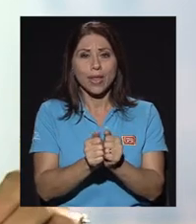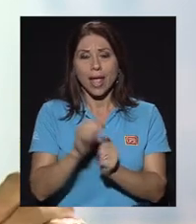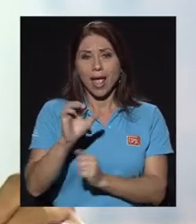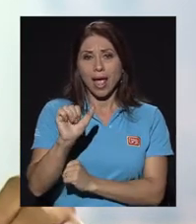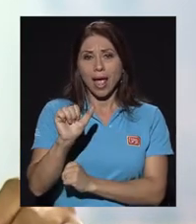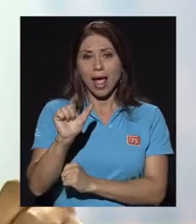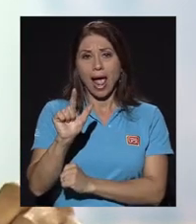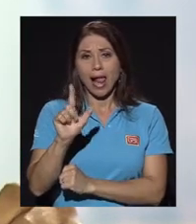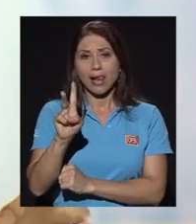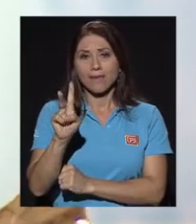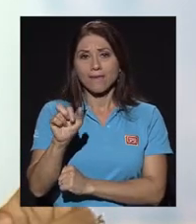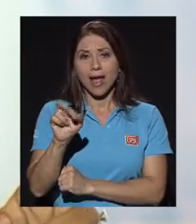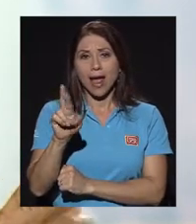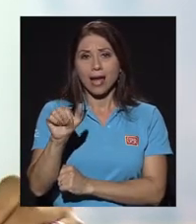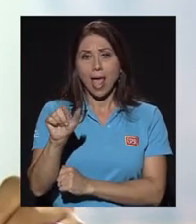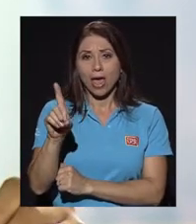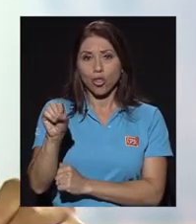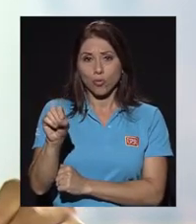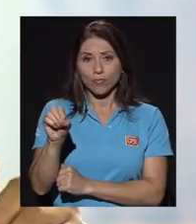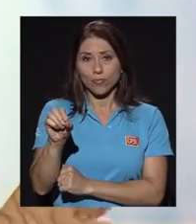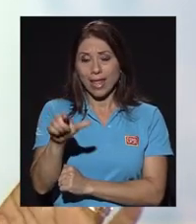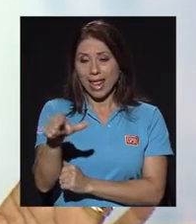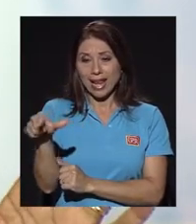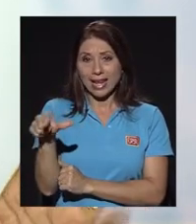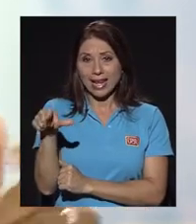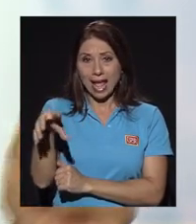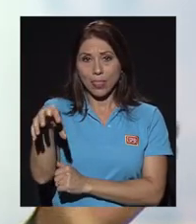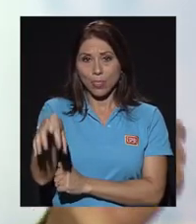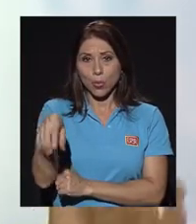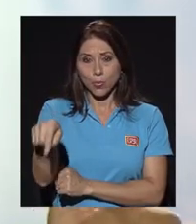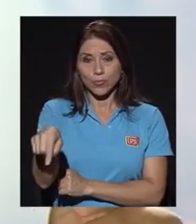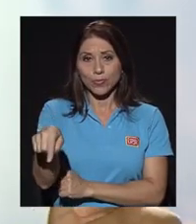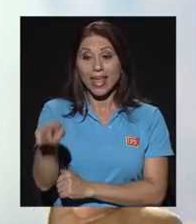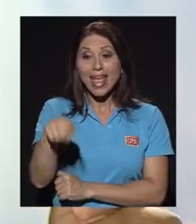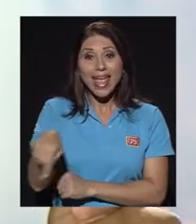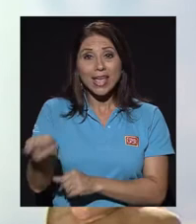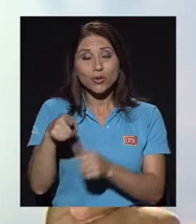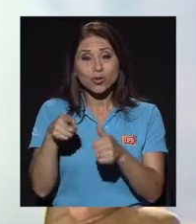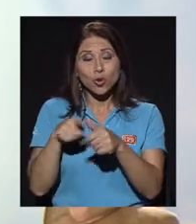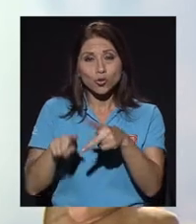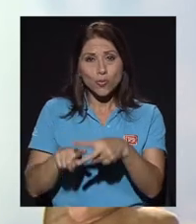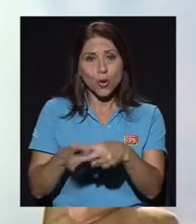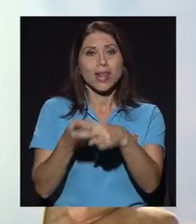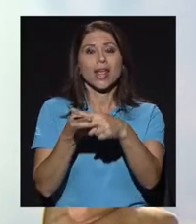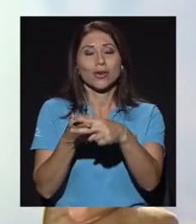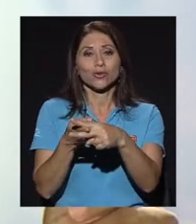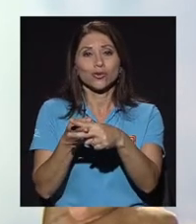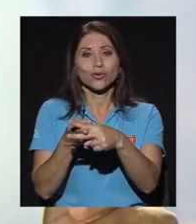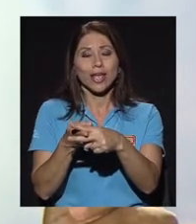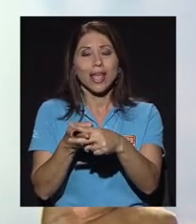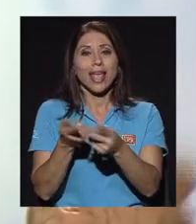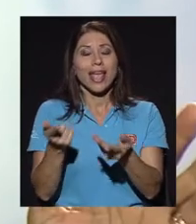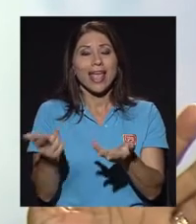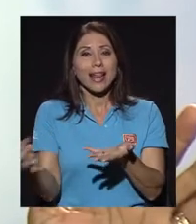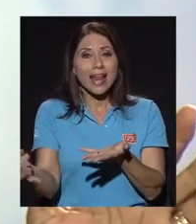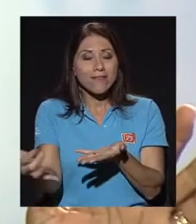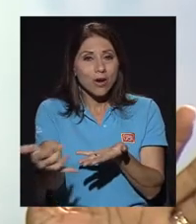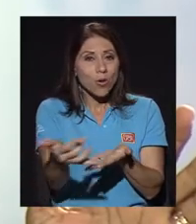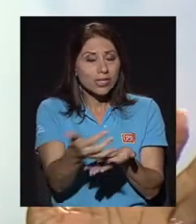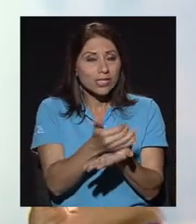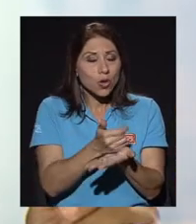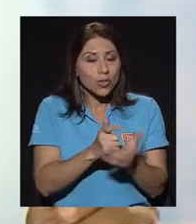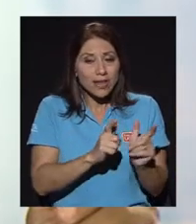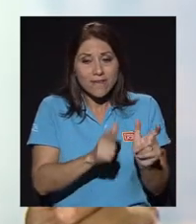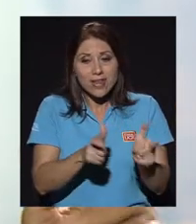con Alvarado, con el cantón de Alvarado, que ellos son los pioneros en la recolección